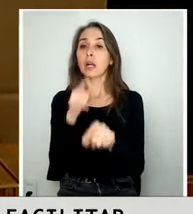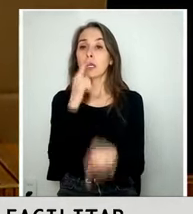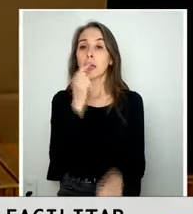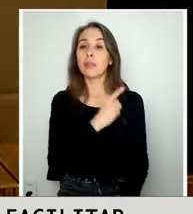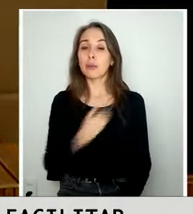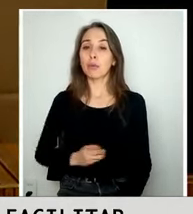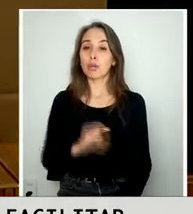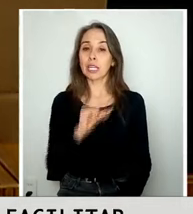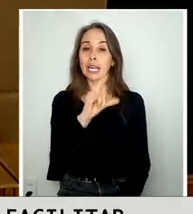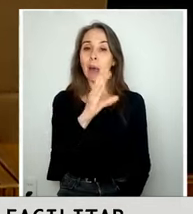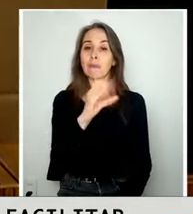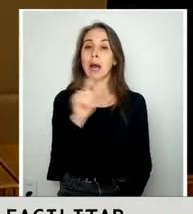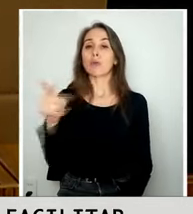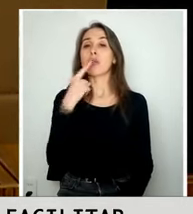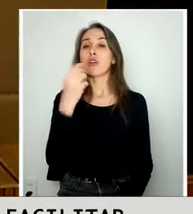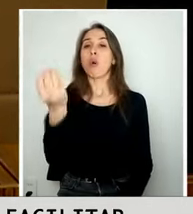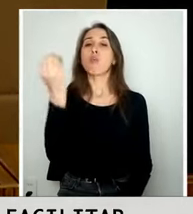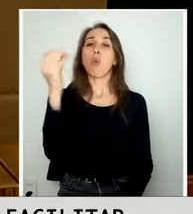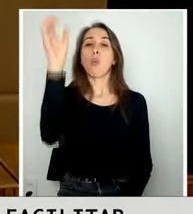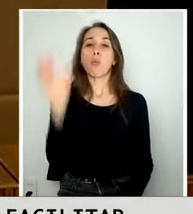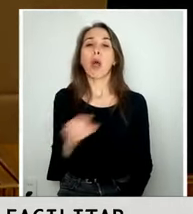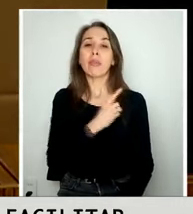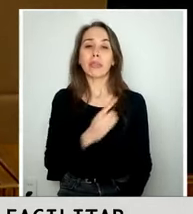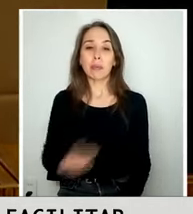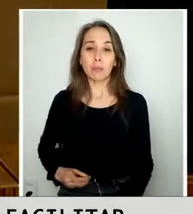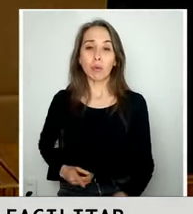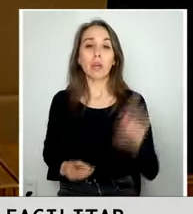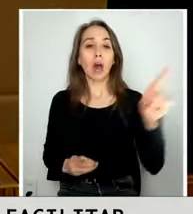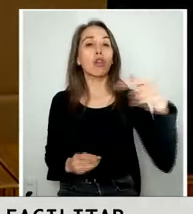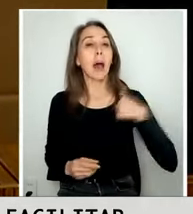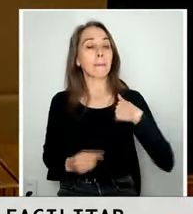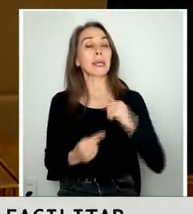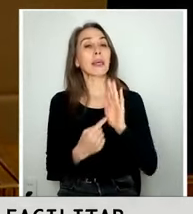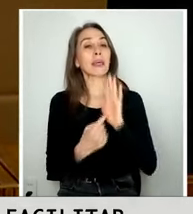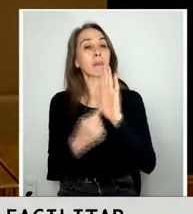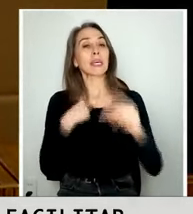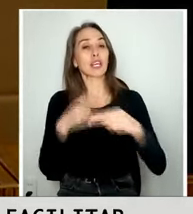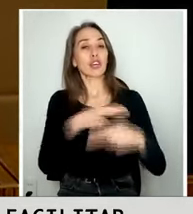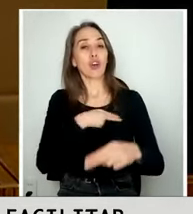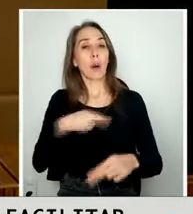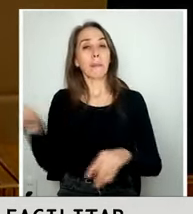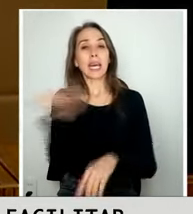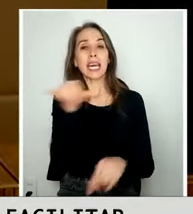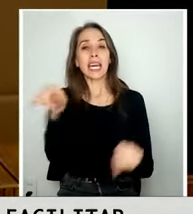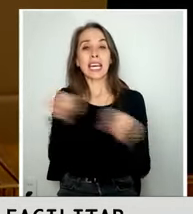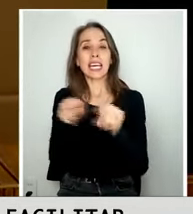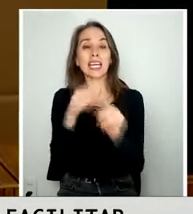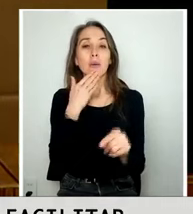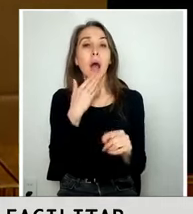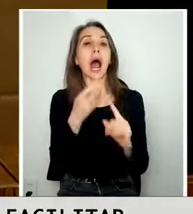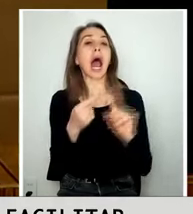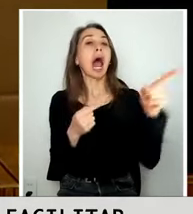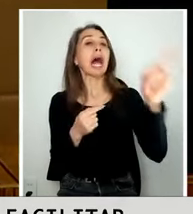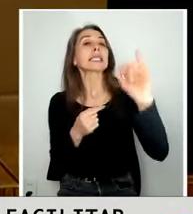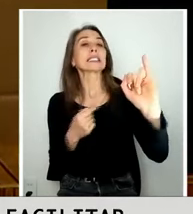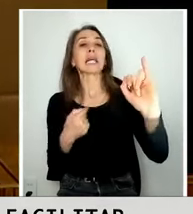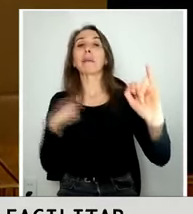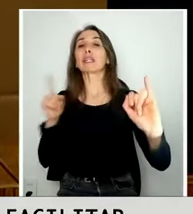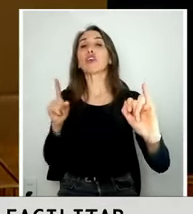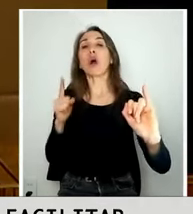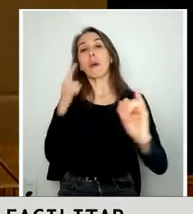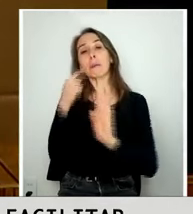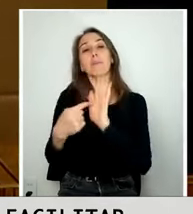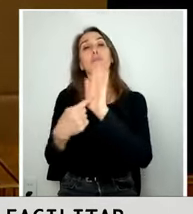bueno entiendo que no sea posible presidenta No la verdad es que valoramos